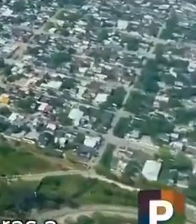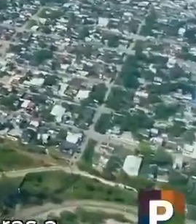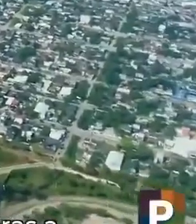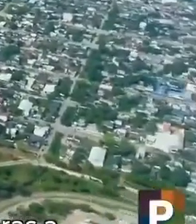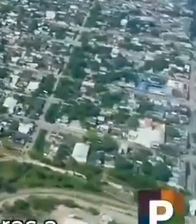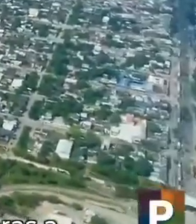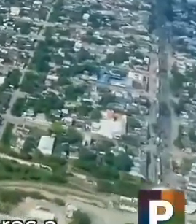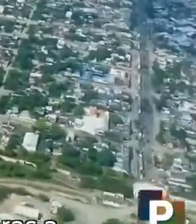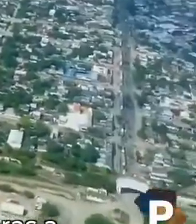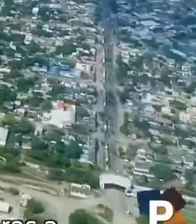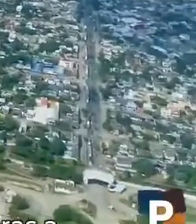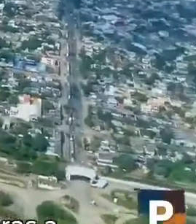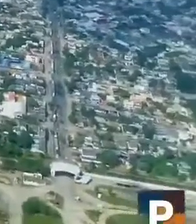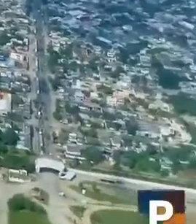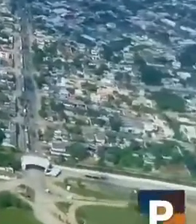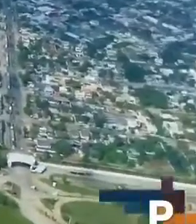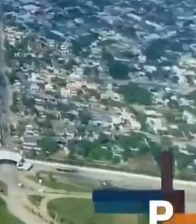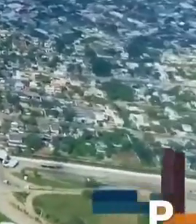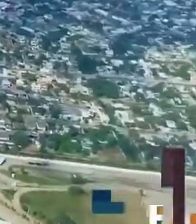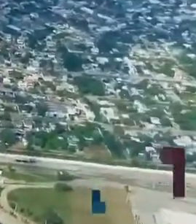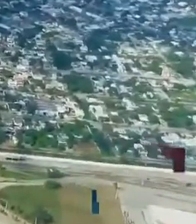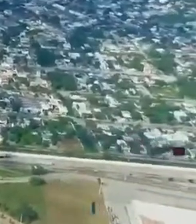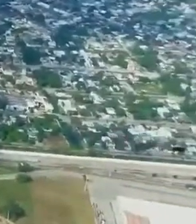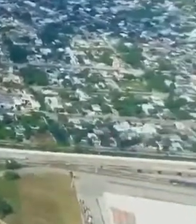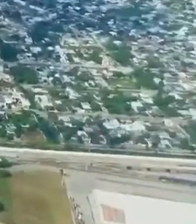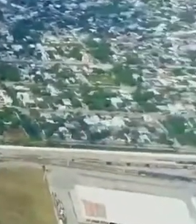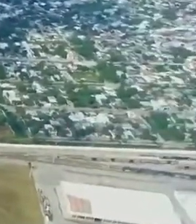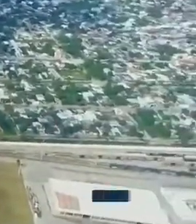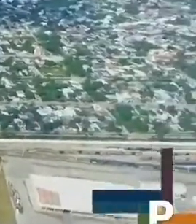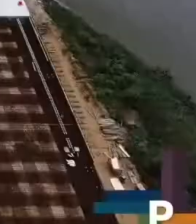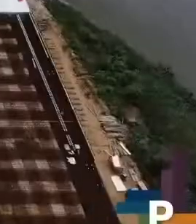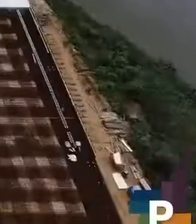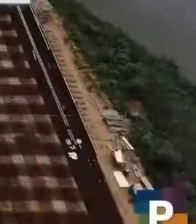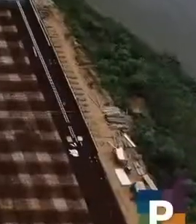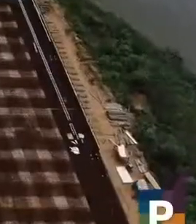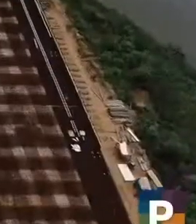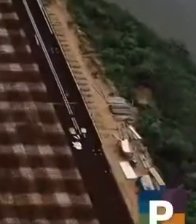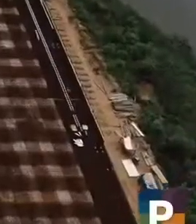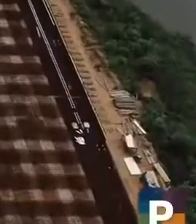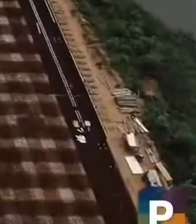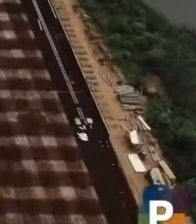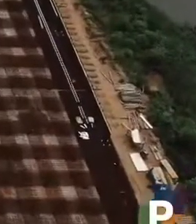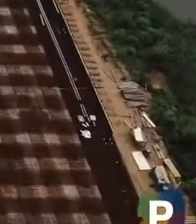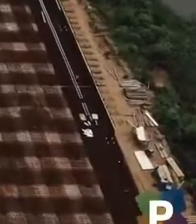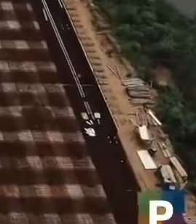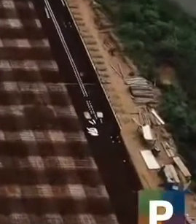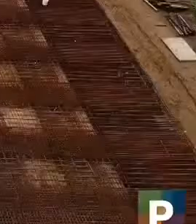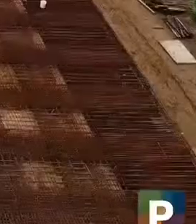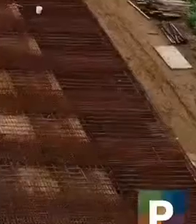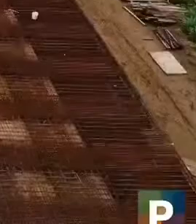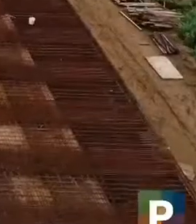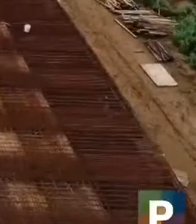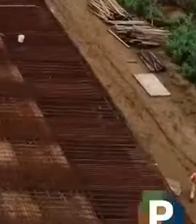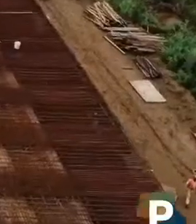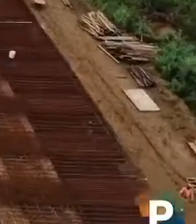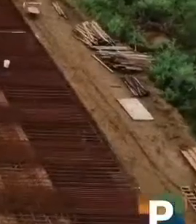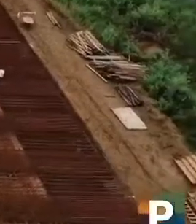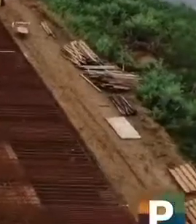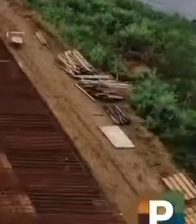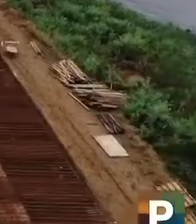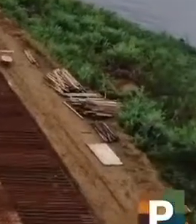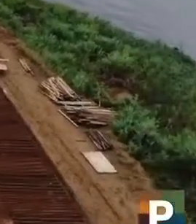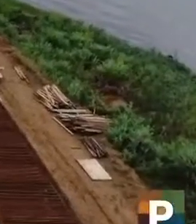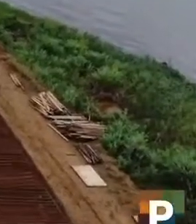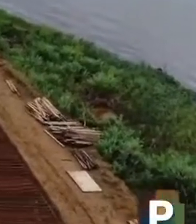continuación, se informa el avance de obras a 1 de febrero de 2021. En el puerto de Coatzacoalcos, la extensión de